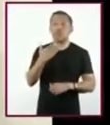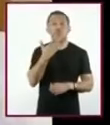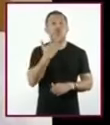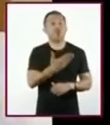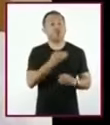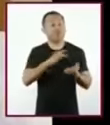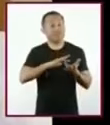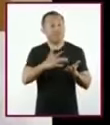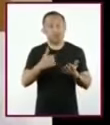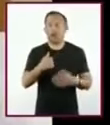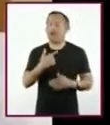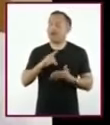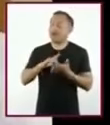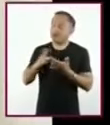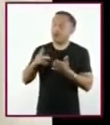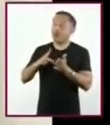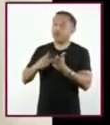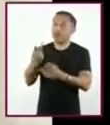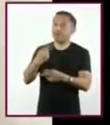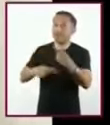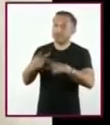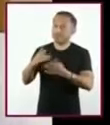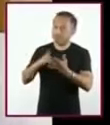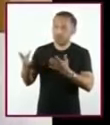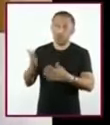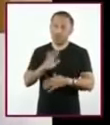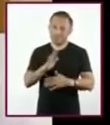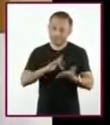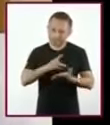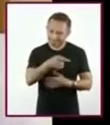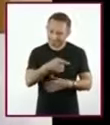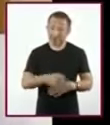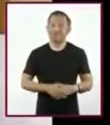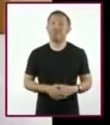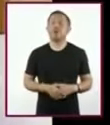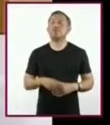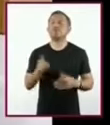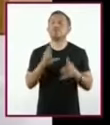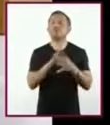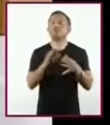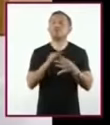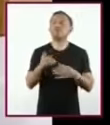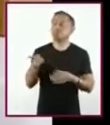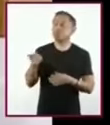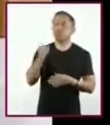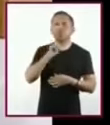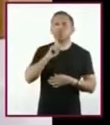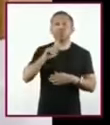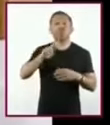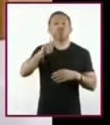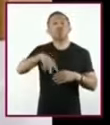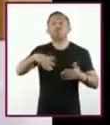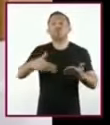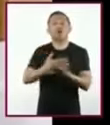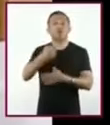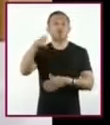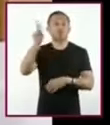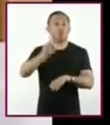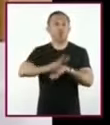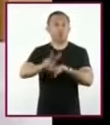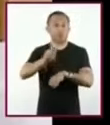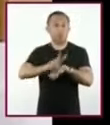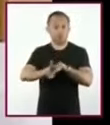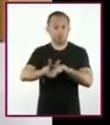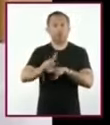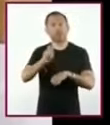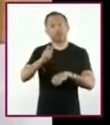por estar nuevamente con nosotros. Muchas gracias a ustedes. Y bueno, pues les platico que Yanitza es venezolana. Ella es formadora